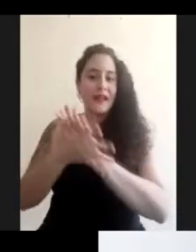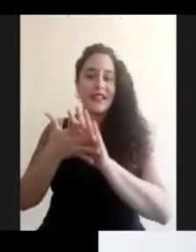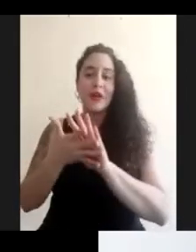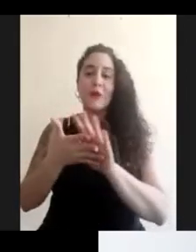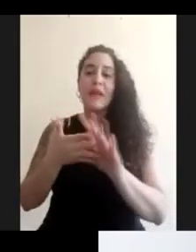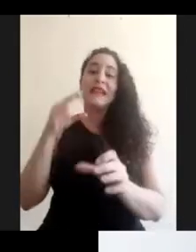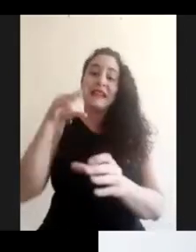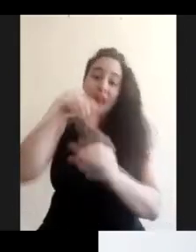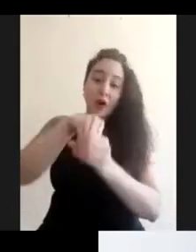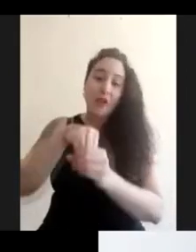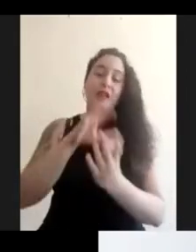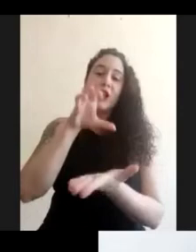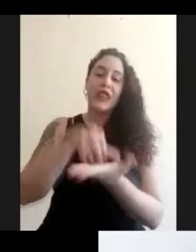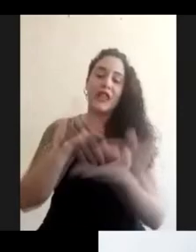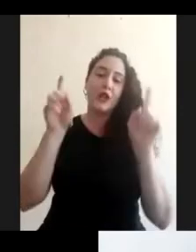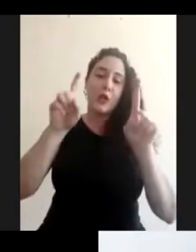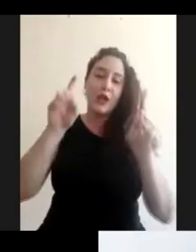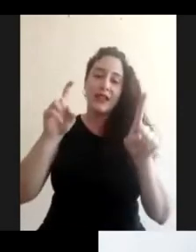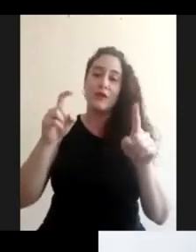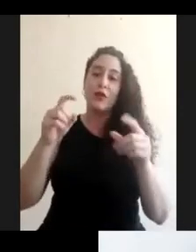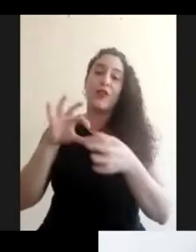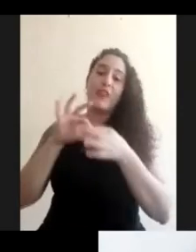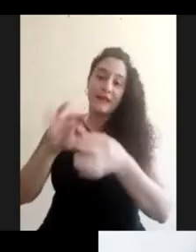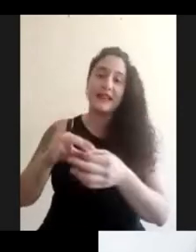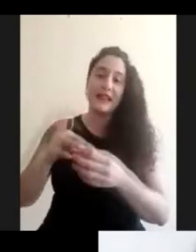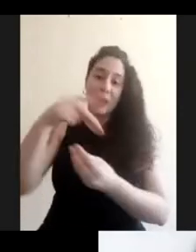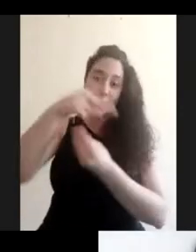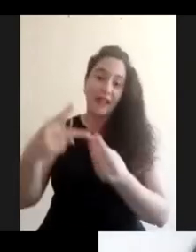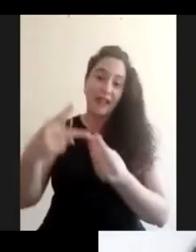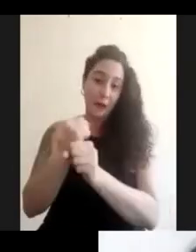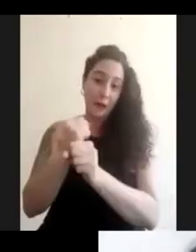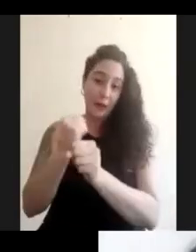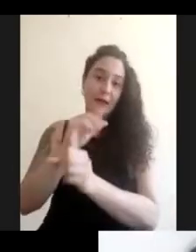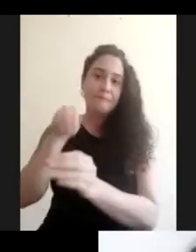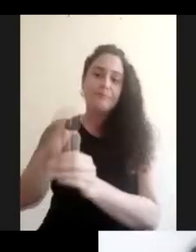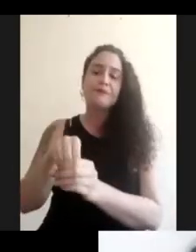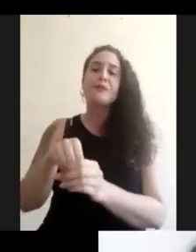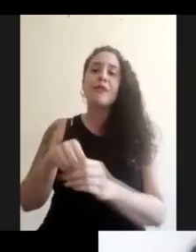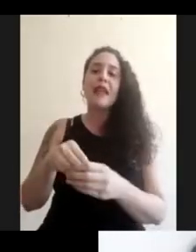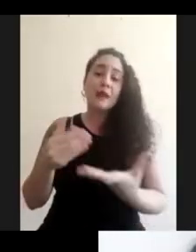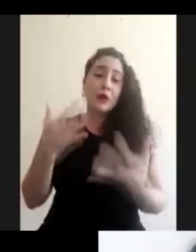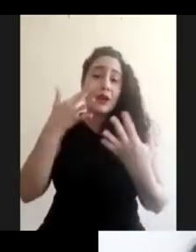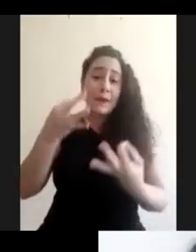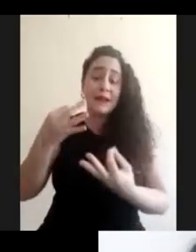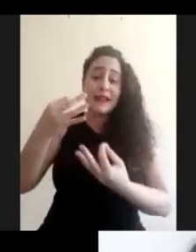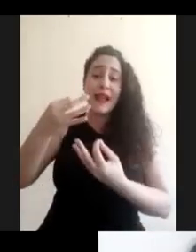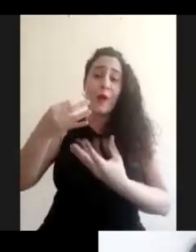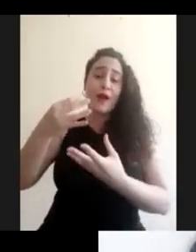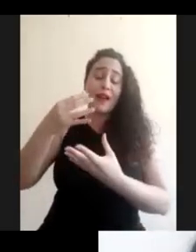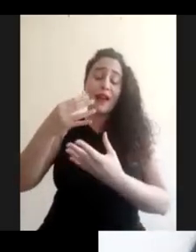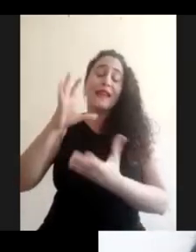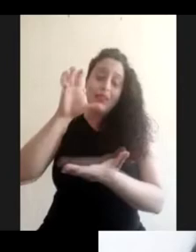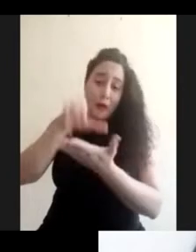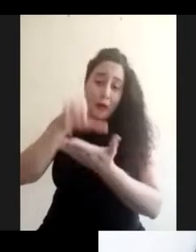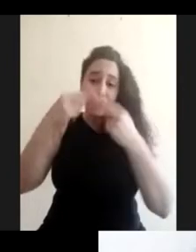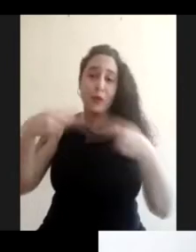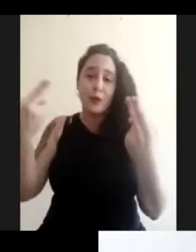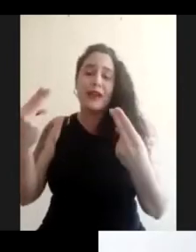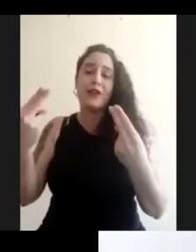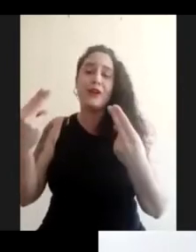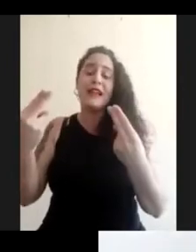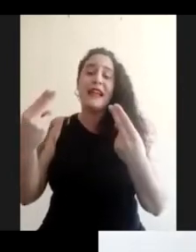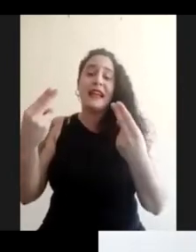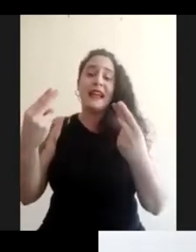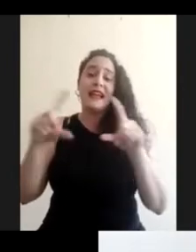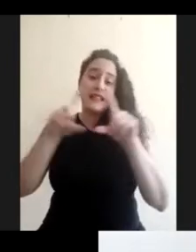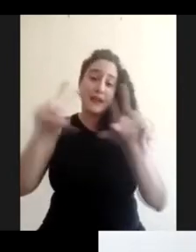de lengua de signos. Trabajo dentro de centros educativos dependientes de la Junta de Andalucía. Y bueno, realmente, aunque estamos en centros